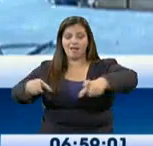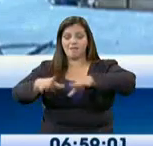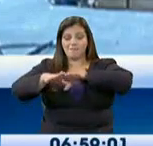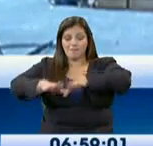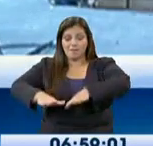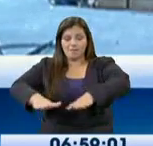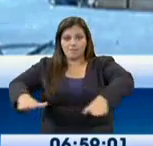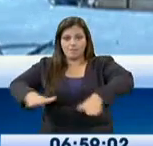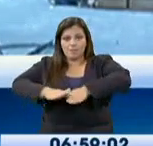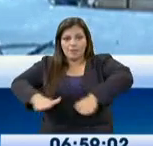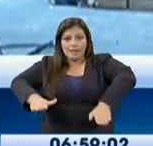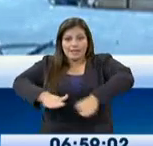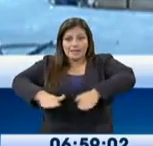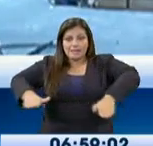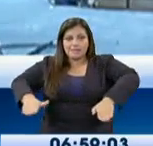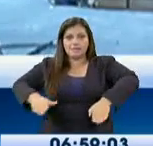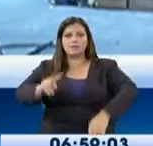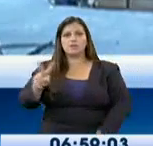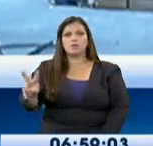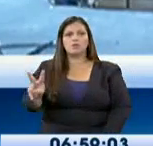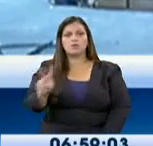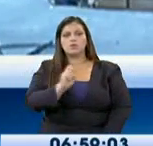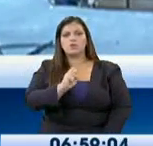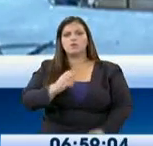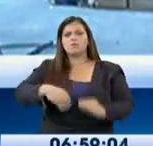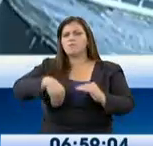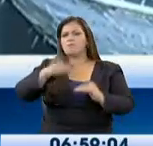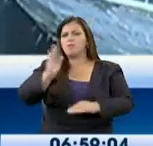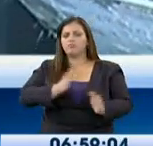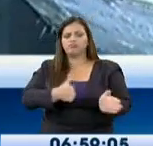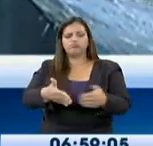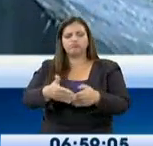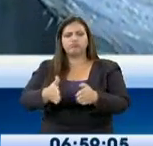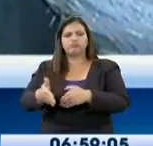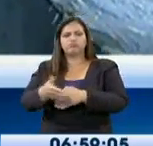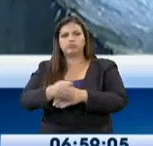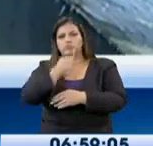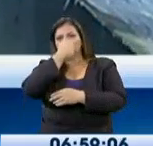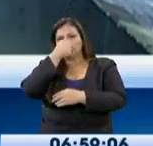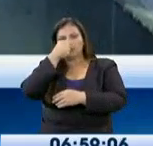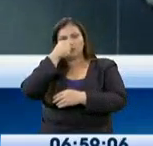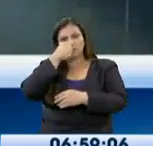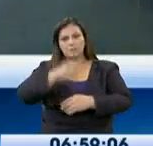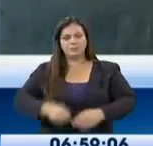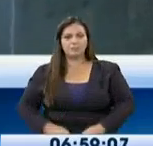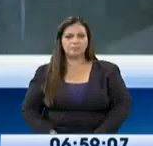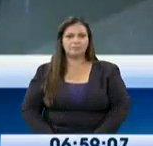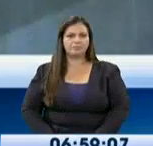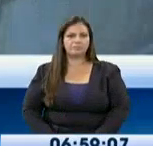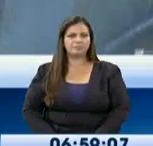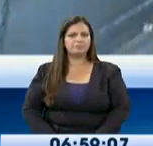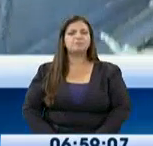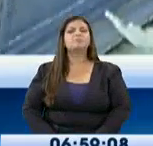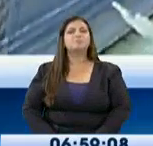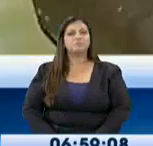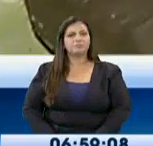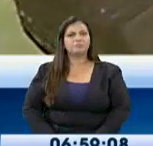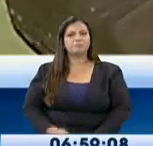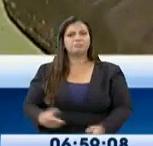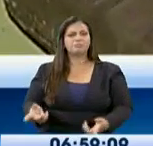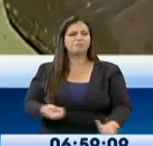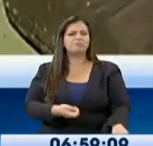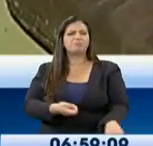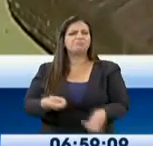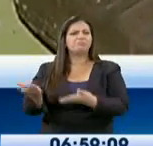de la UIAN encontraron más de 200 paquetes del alcaloide. Al parecer, el container iba a ser utilizado para enviar